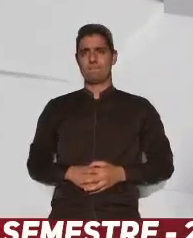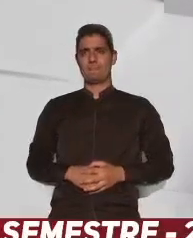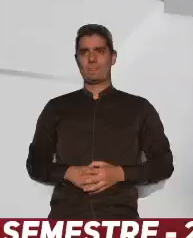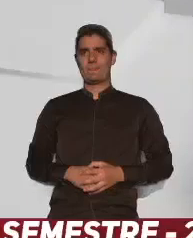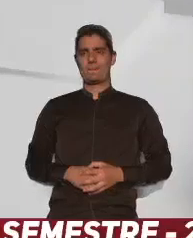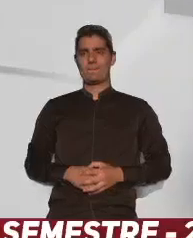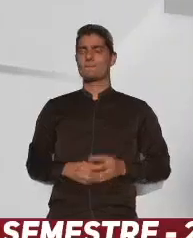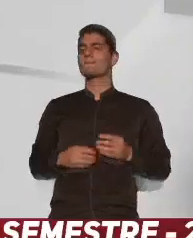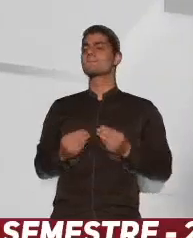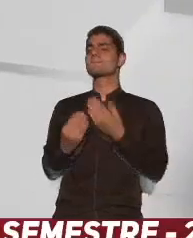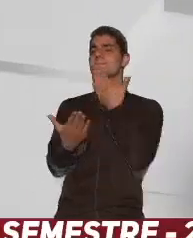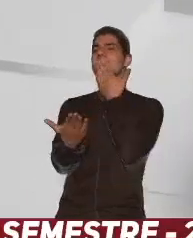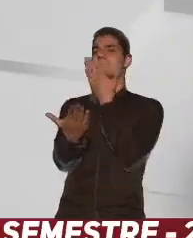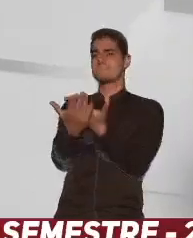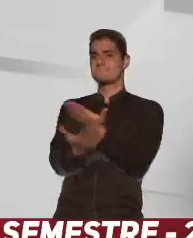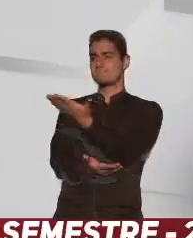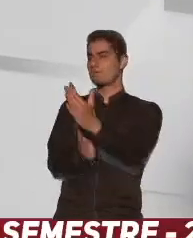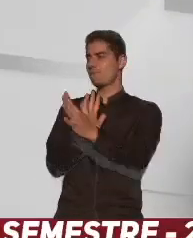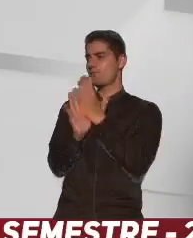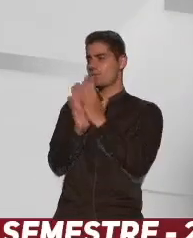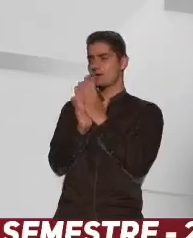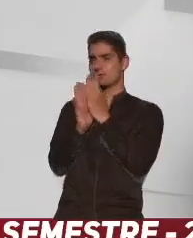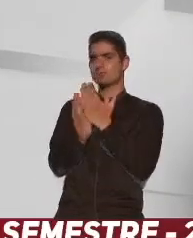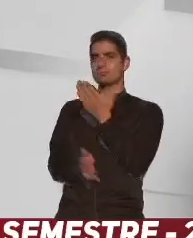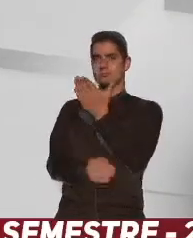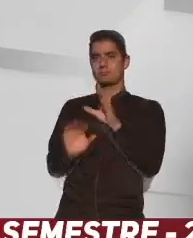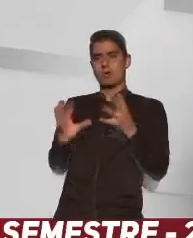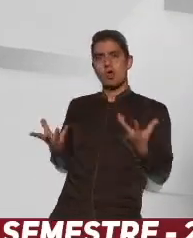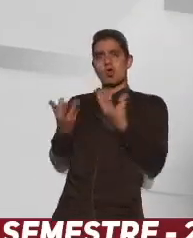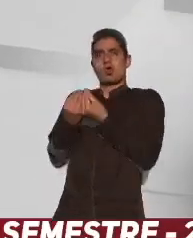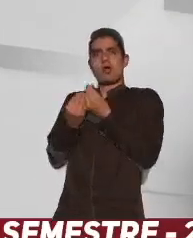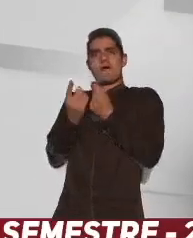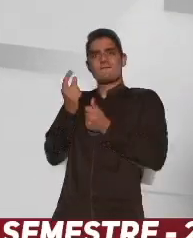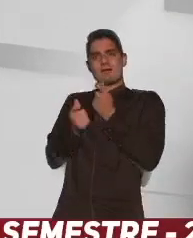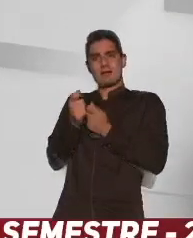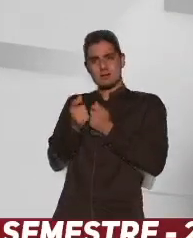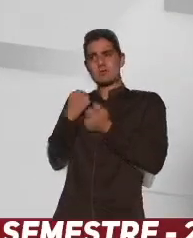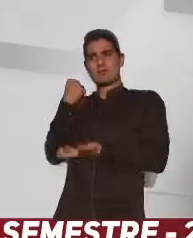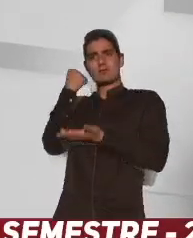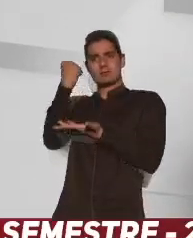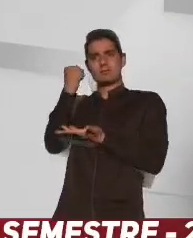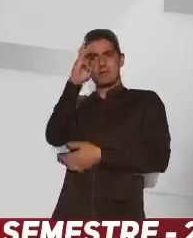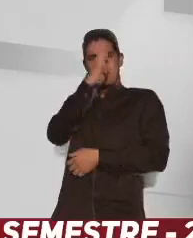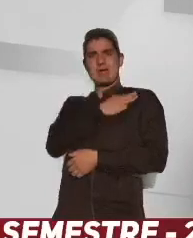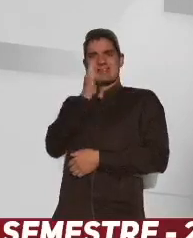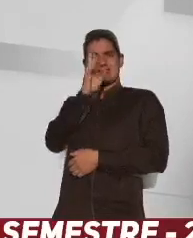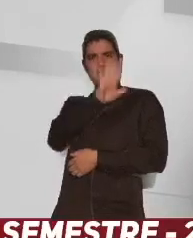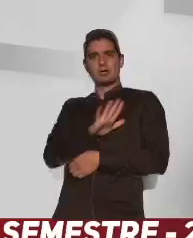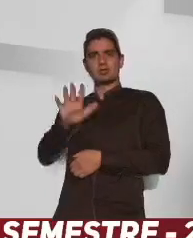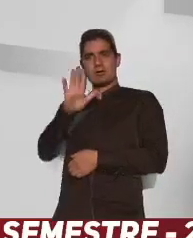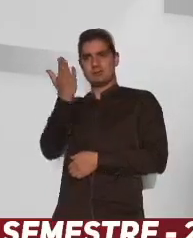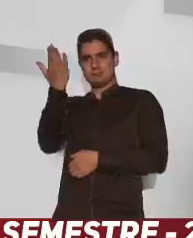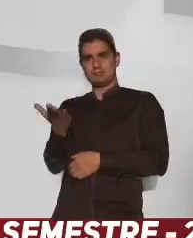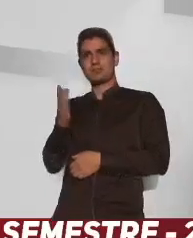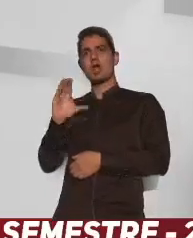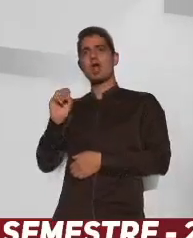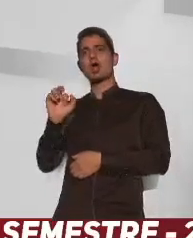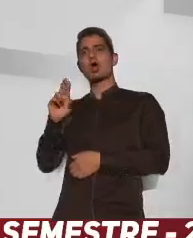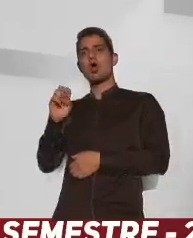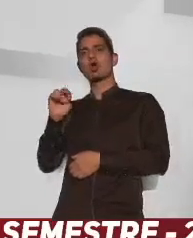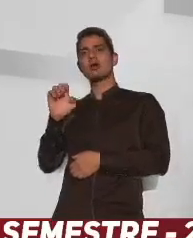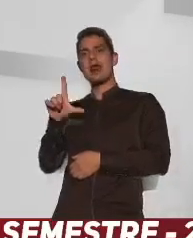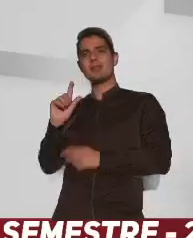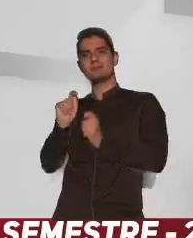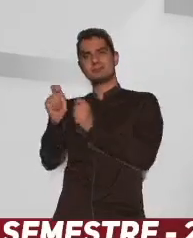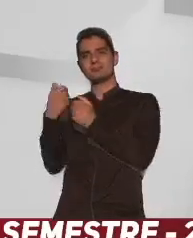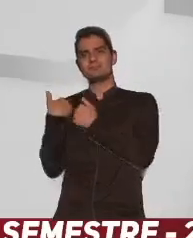Bien, muchísimas gracias por la información del Comando Financiero y Presupuestal del Ejército Nacional, Coronel Chiquillo. Aquí en